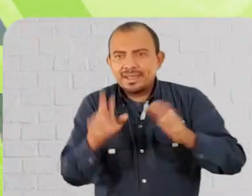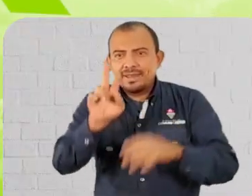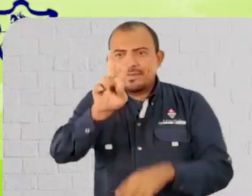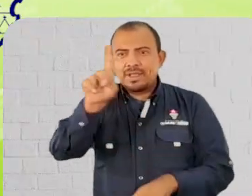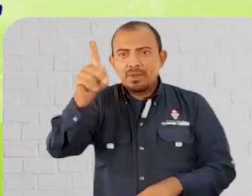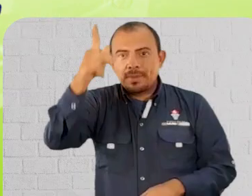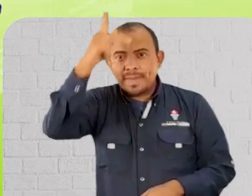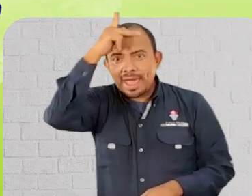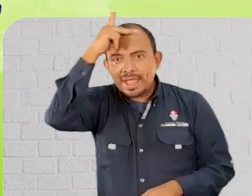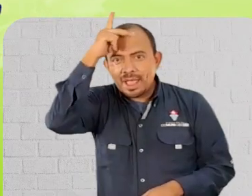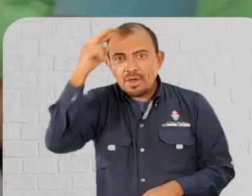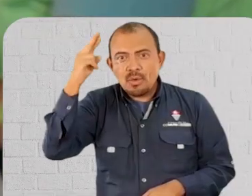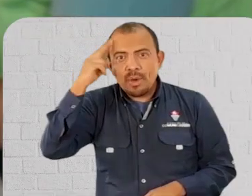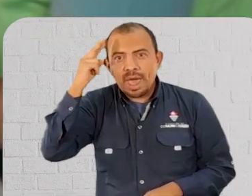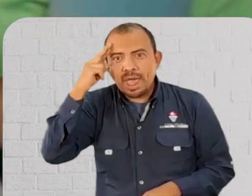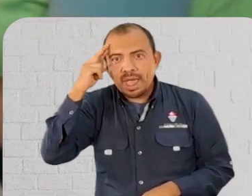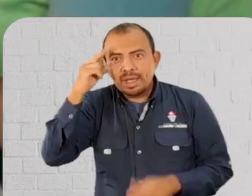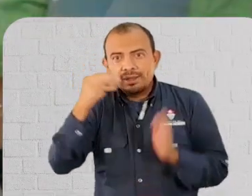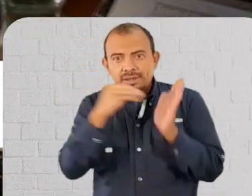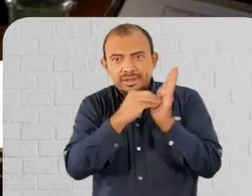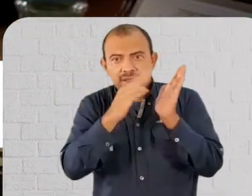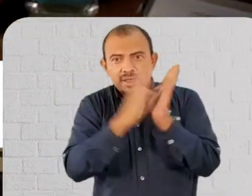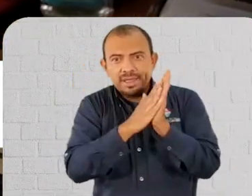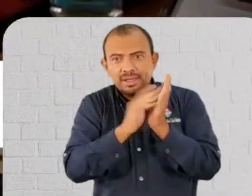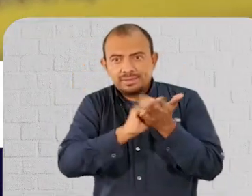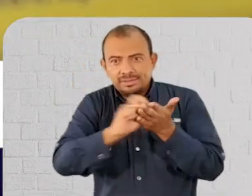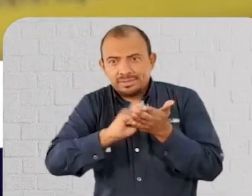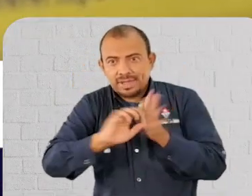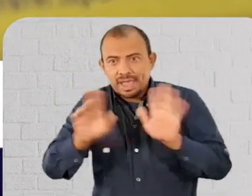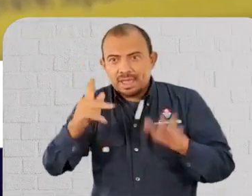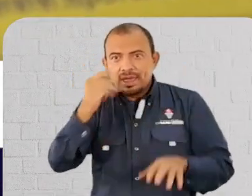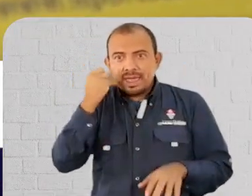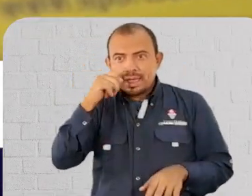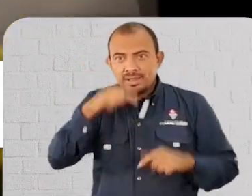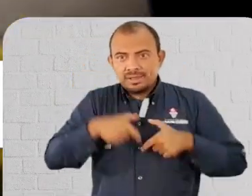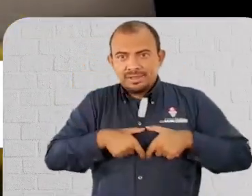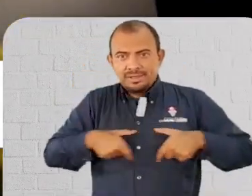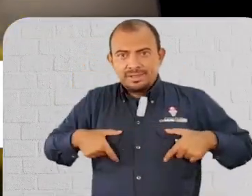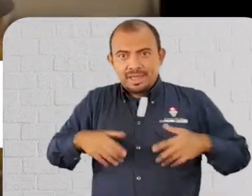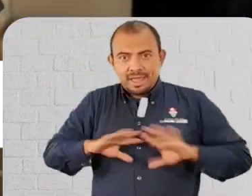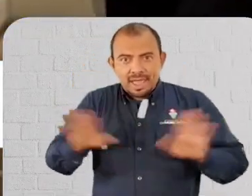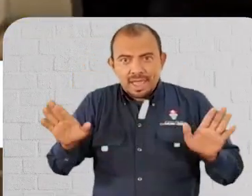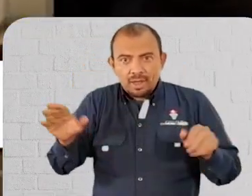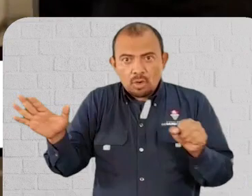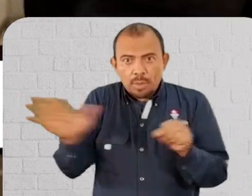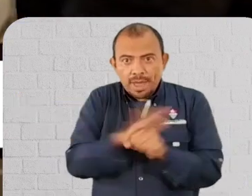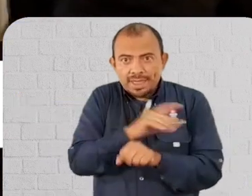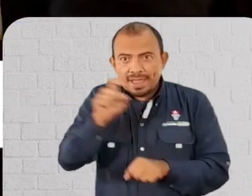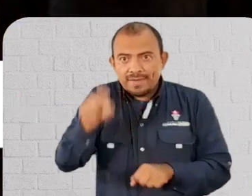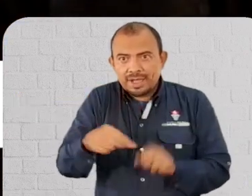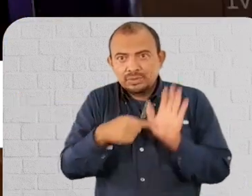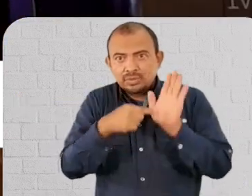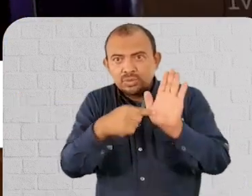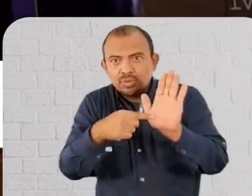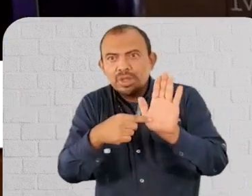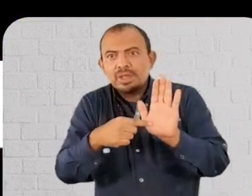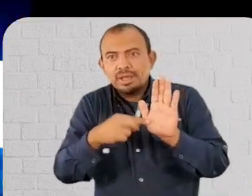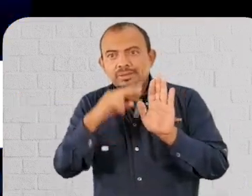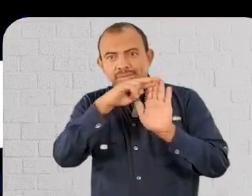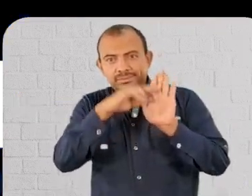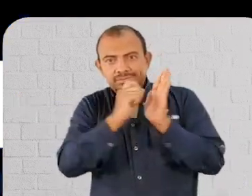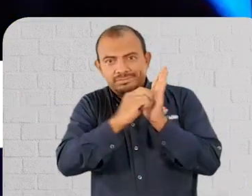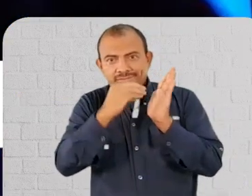carrera 21K. Recuerde que para inscribirse y retirar su kit de corredor, deberá cumplir con los